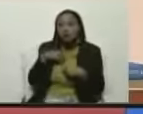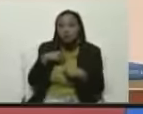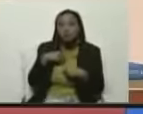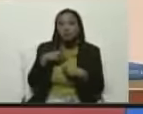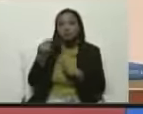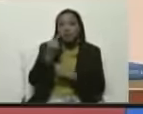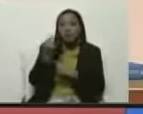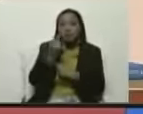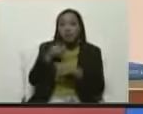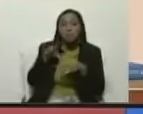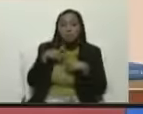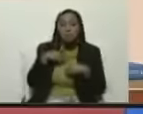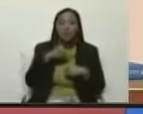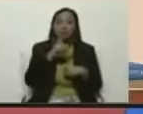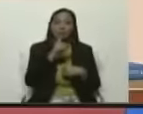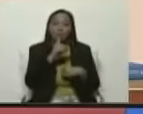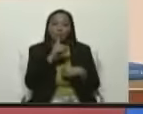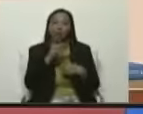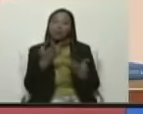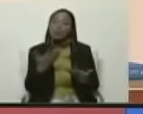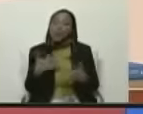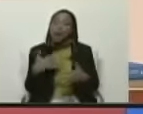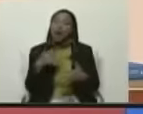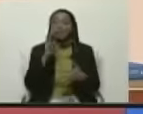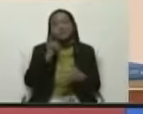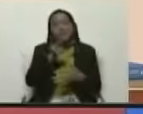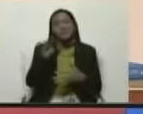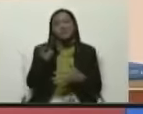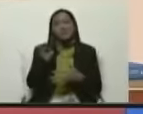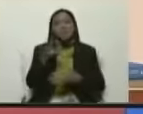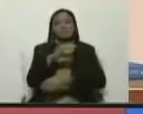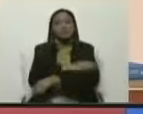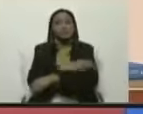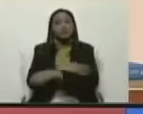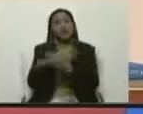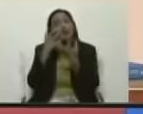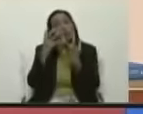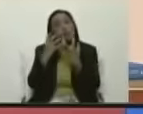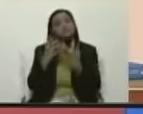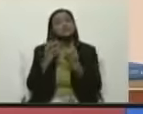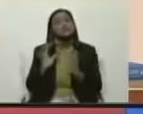Es muy triste en lo que ocurre en la oposición. Que esta señora Elisa se dé cuenta ahorita.